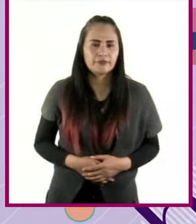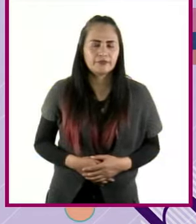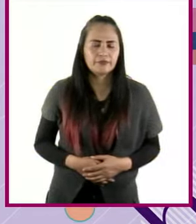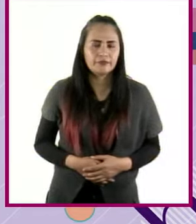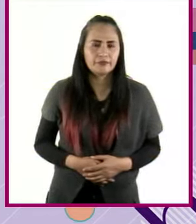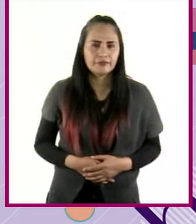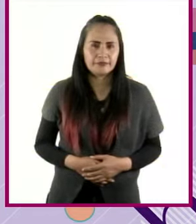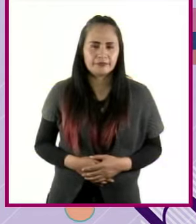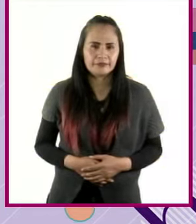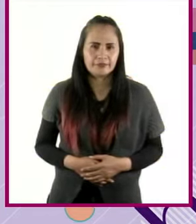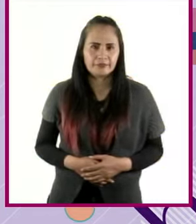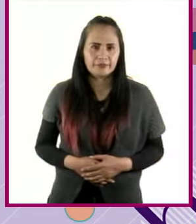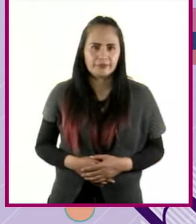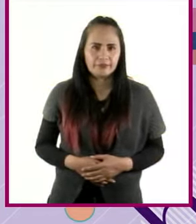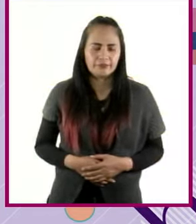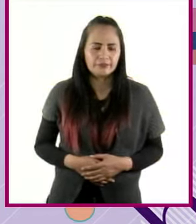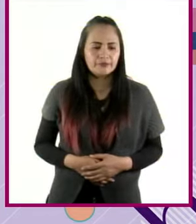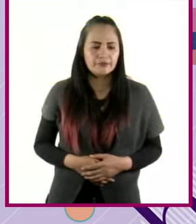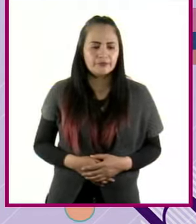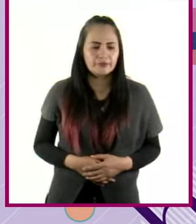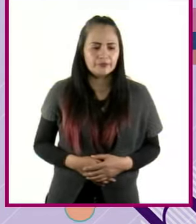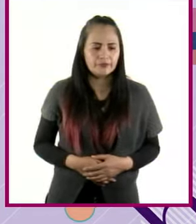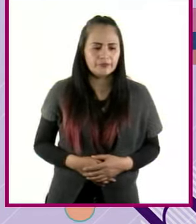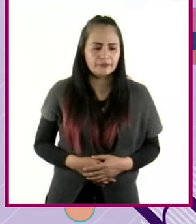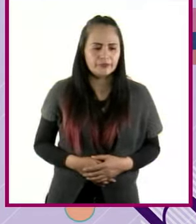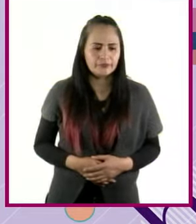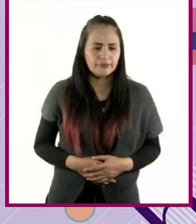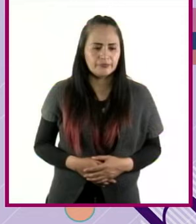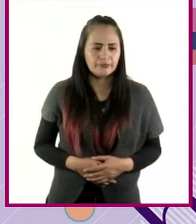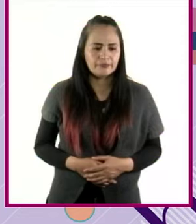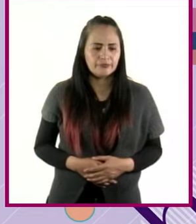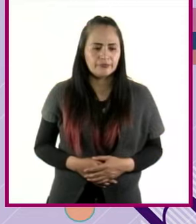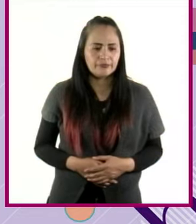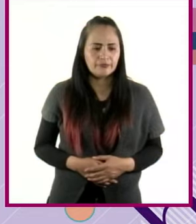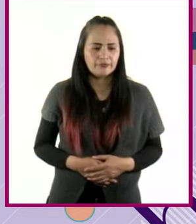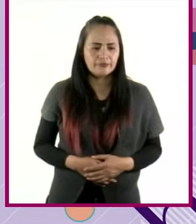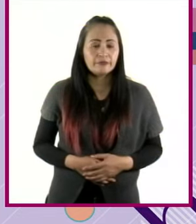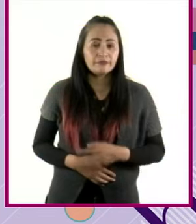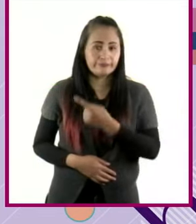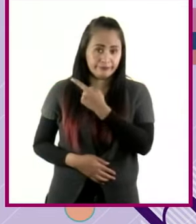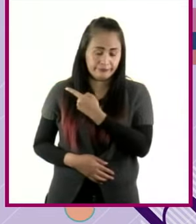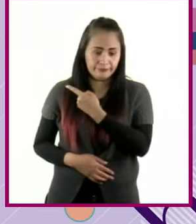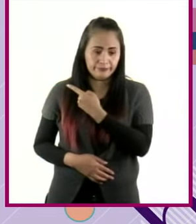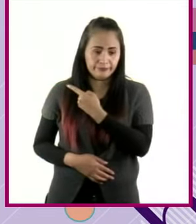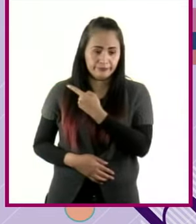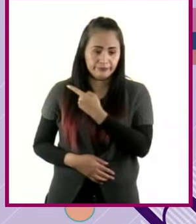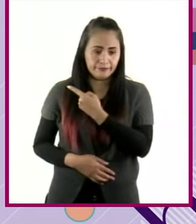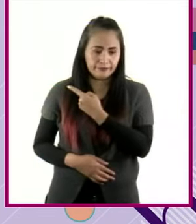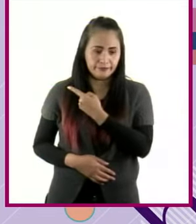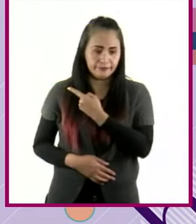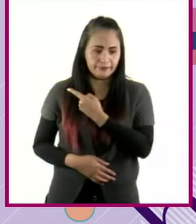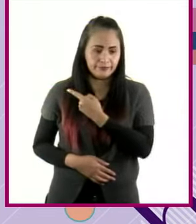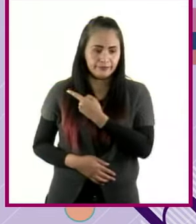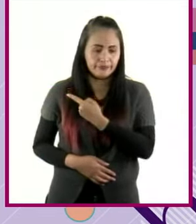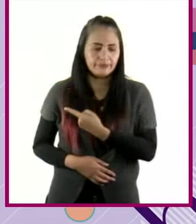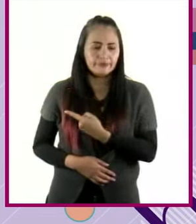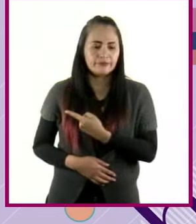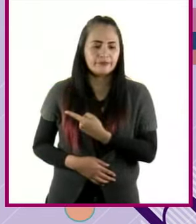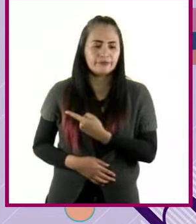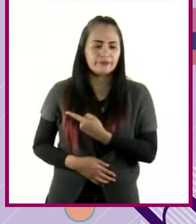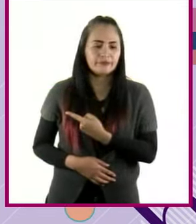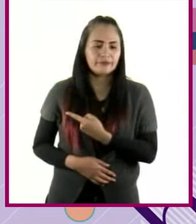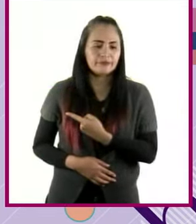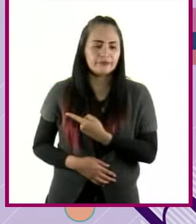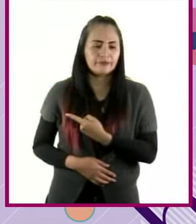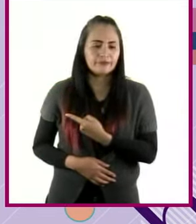leyes por mí prescritas. Tú, en cambio, no constreñido por estrechez alguna, te